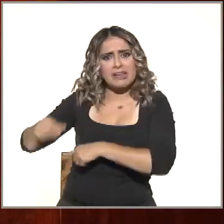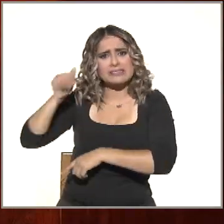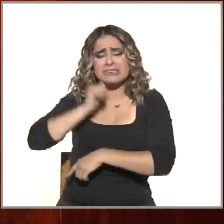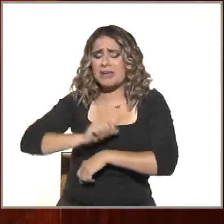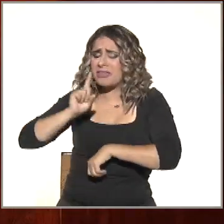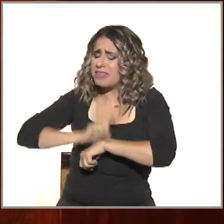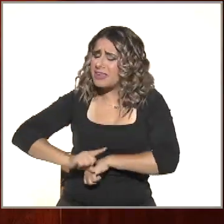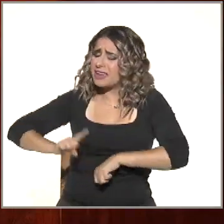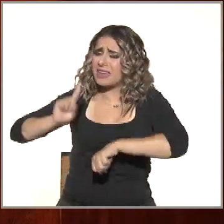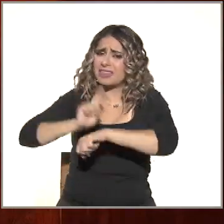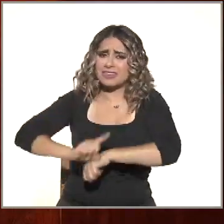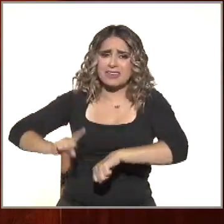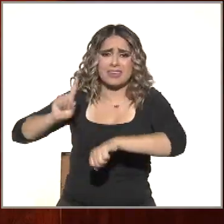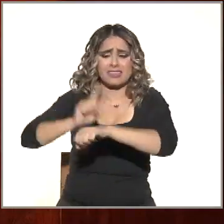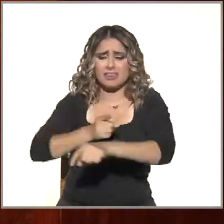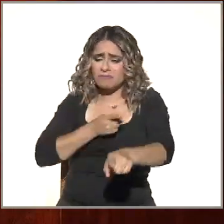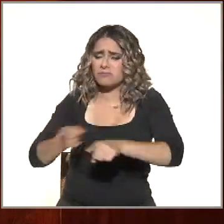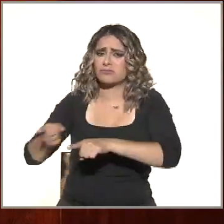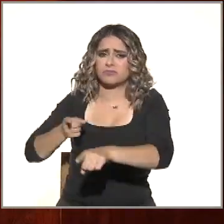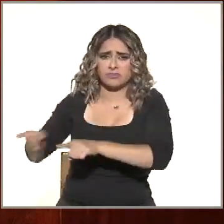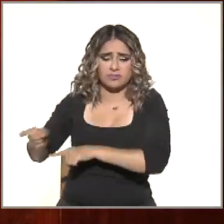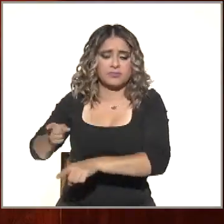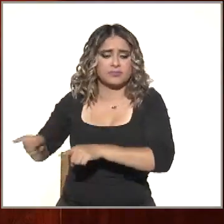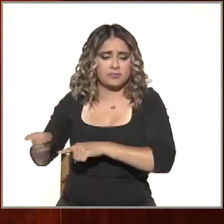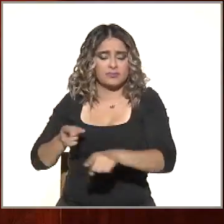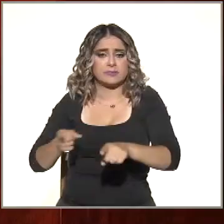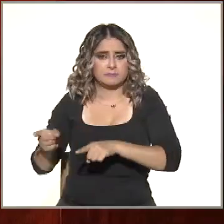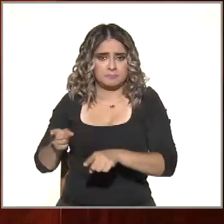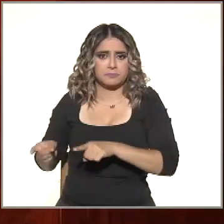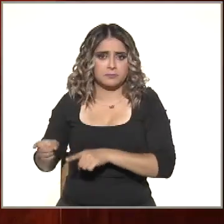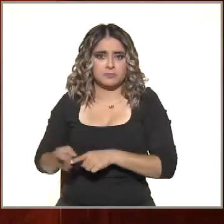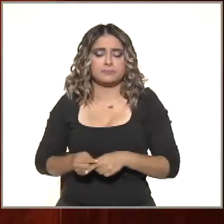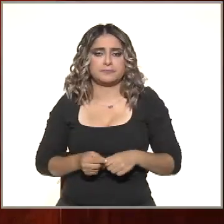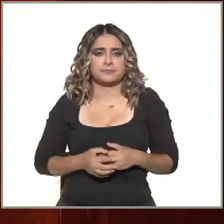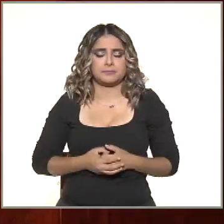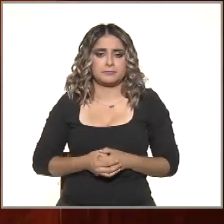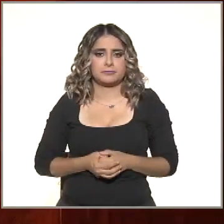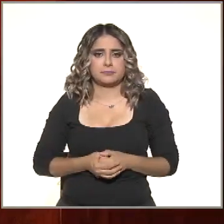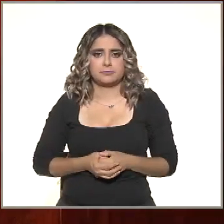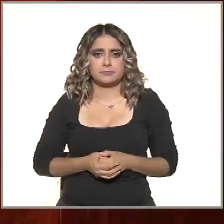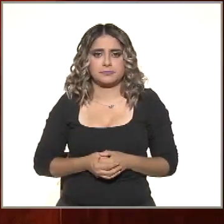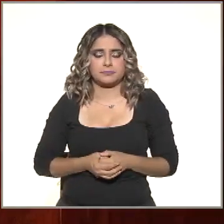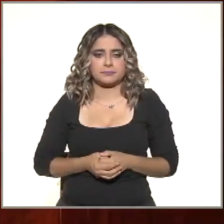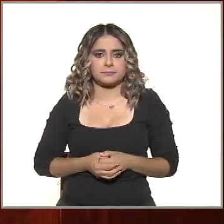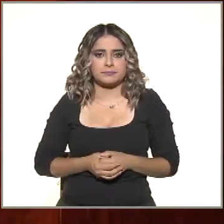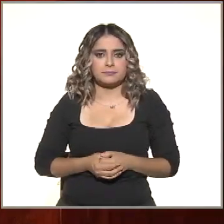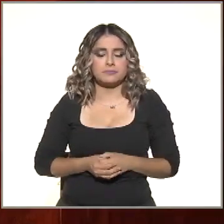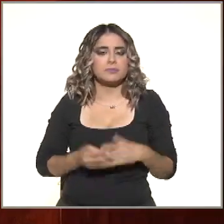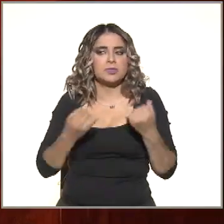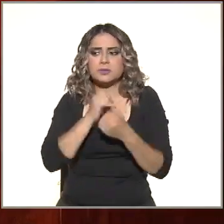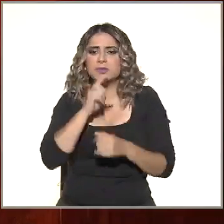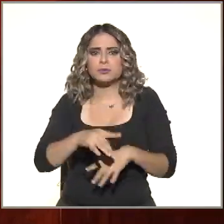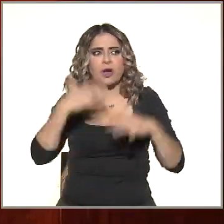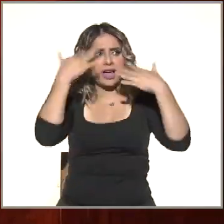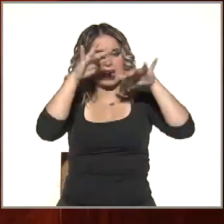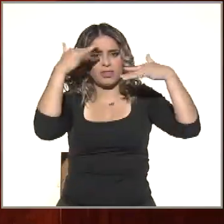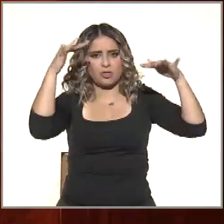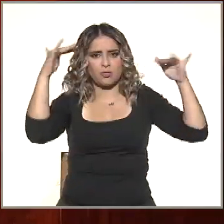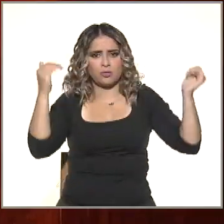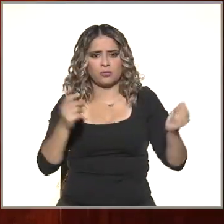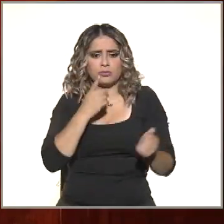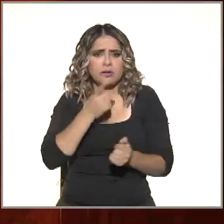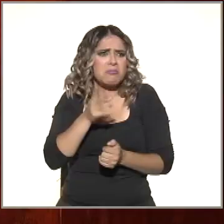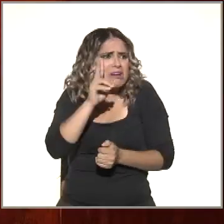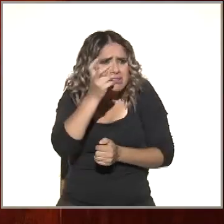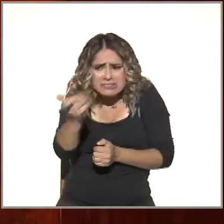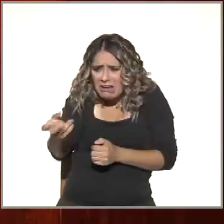día, que constituyen también una jerga, que constituyen también una forma en donde incluso los mismos adultos dirán, pero si